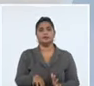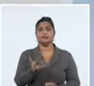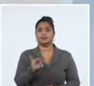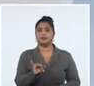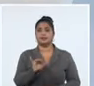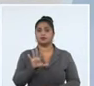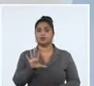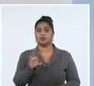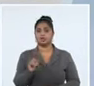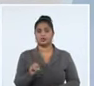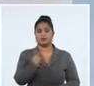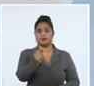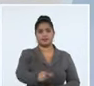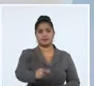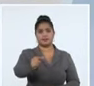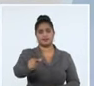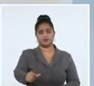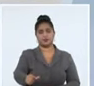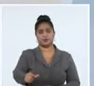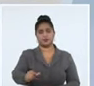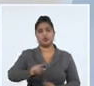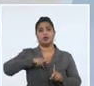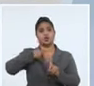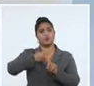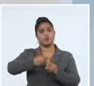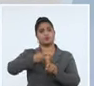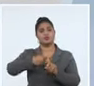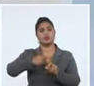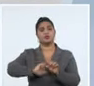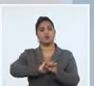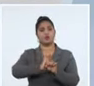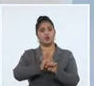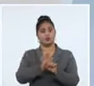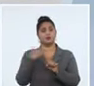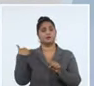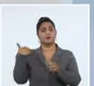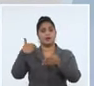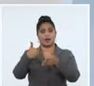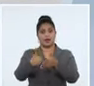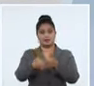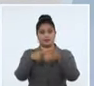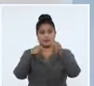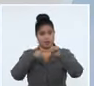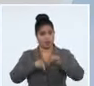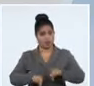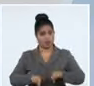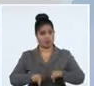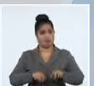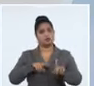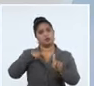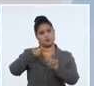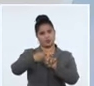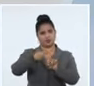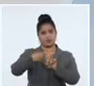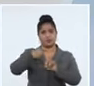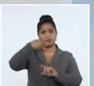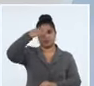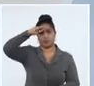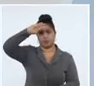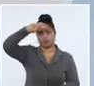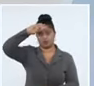750 pacientes que se han diagnosticado durante toda la pandemia de nuestro país, o en